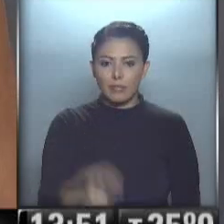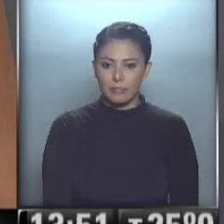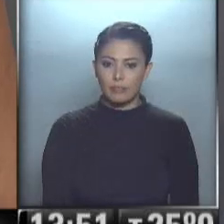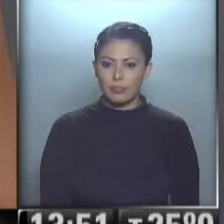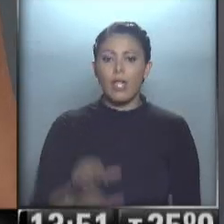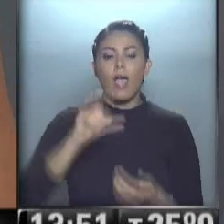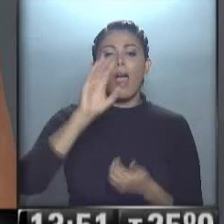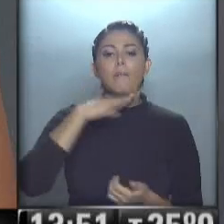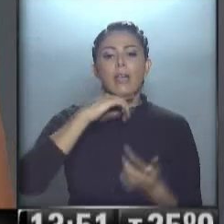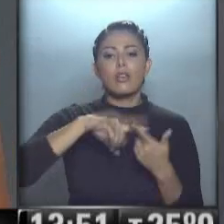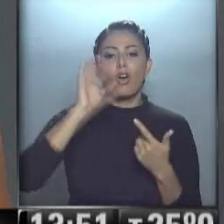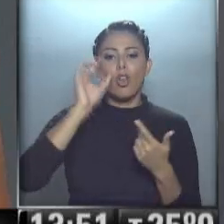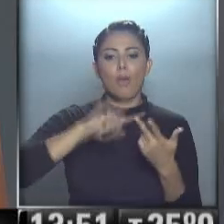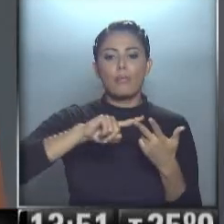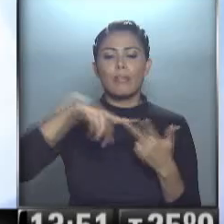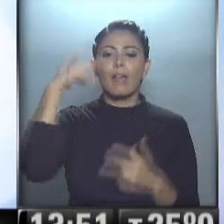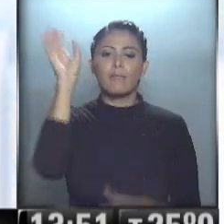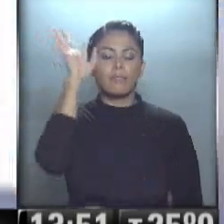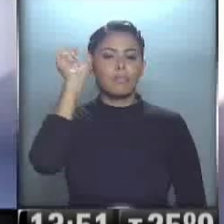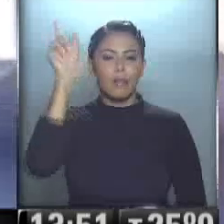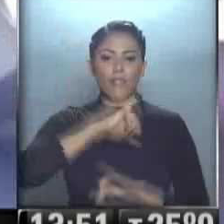México, Colombia y el Vaticano. Noticias del mundo.